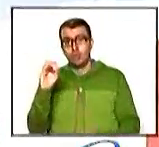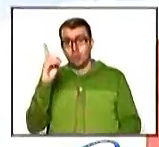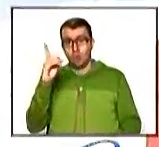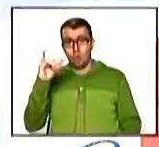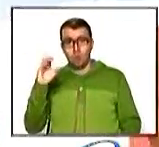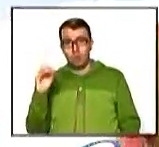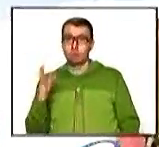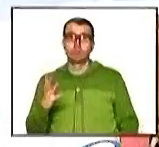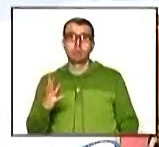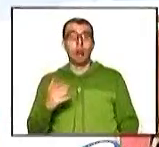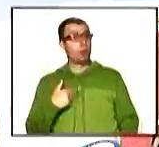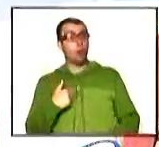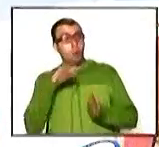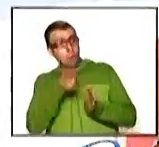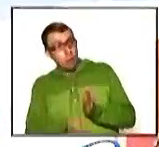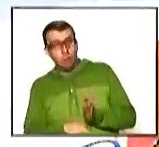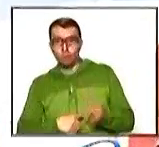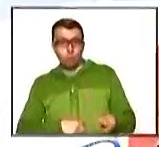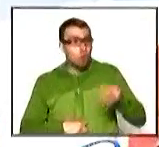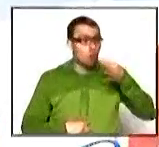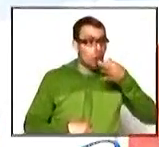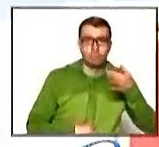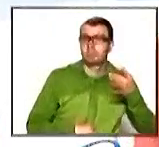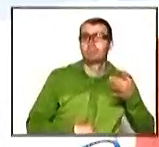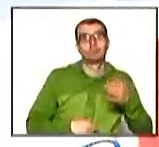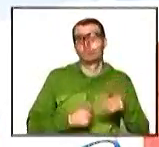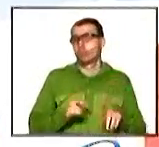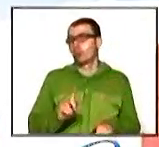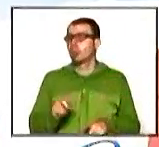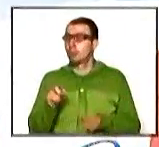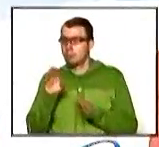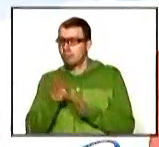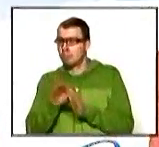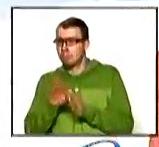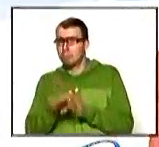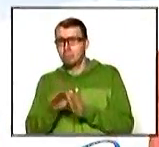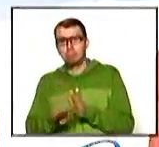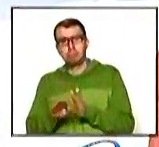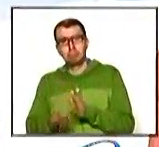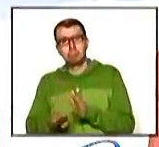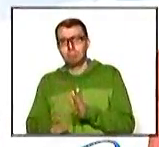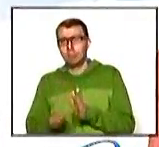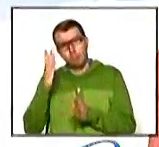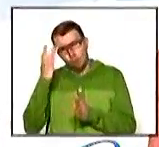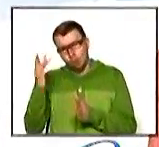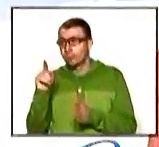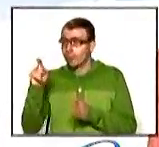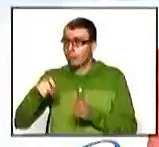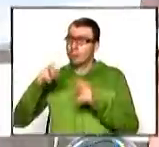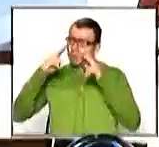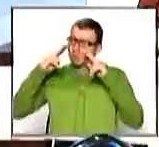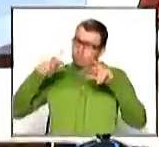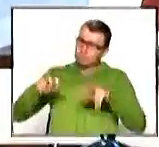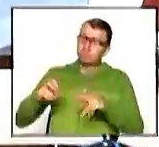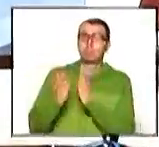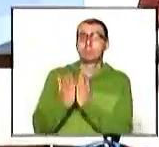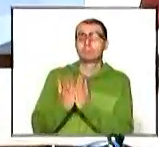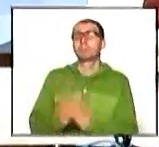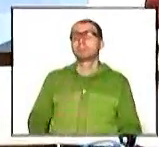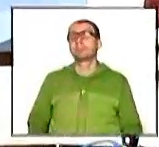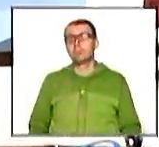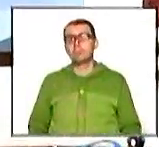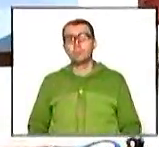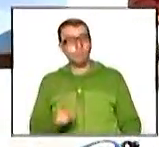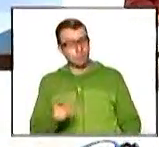se me bajó, entonces tomo, no, es por qué se me está bajando y eso es lo que ya debe estar en estudios. Una pregunta por el Twitter,